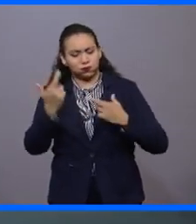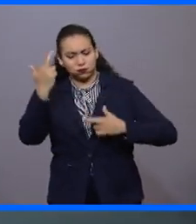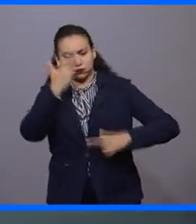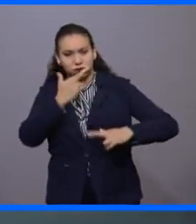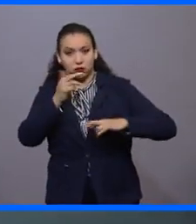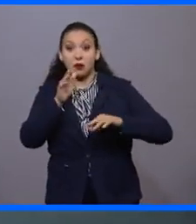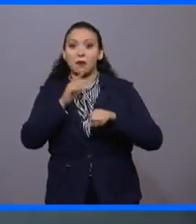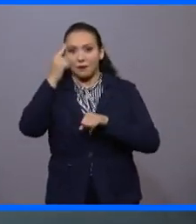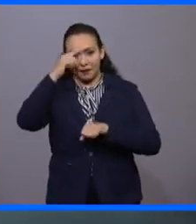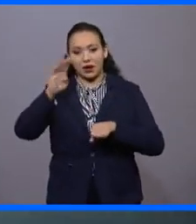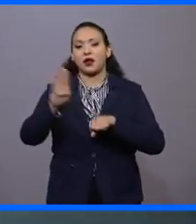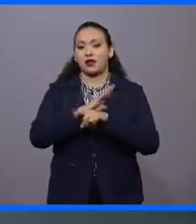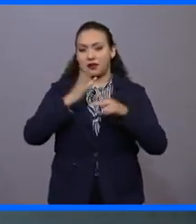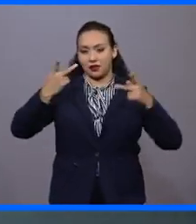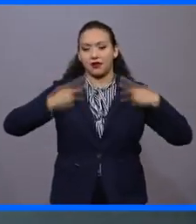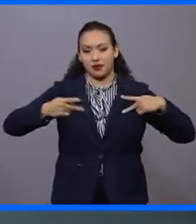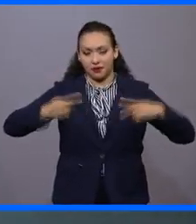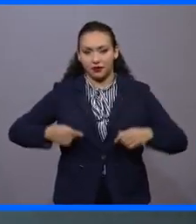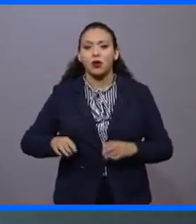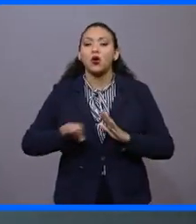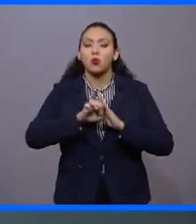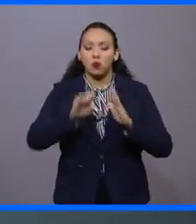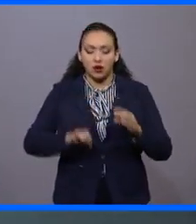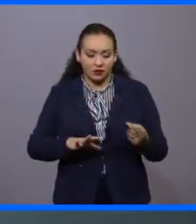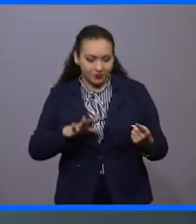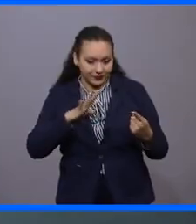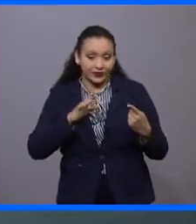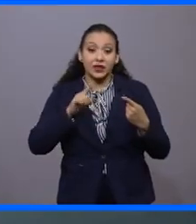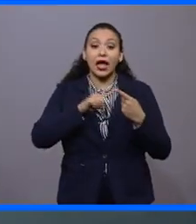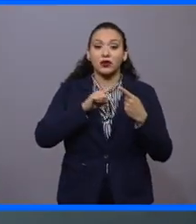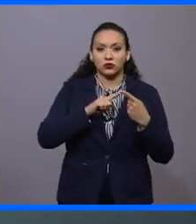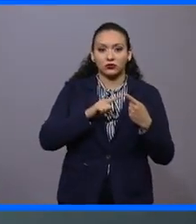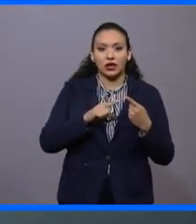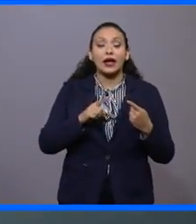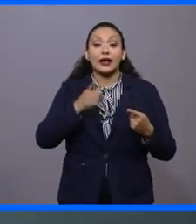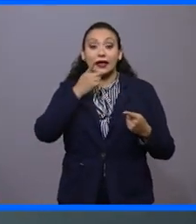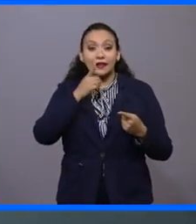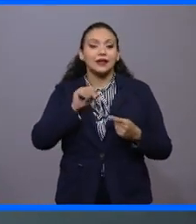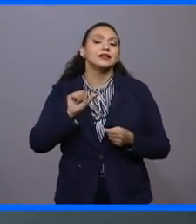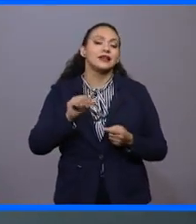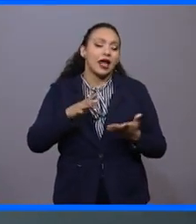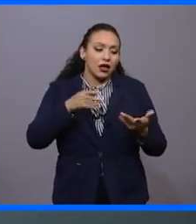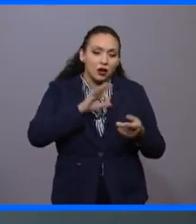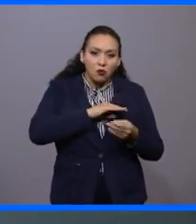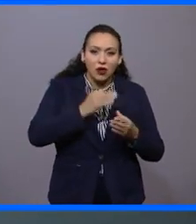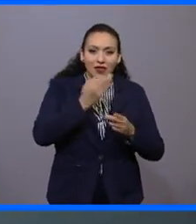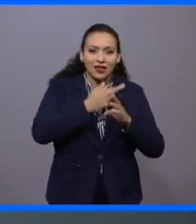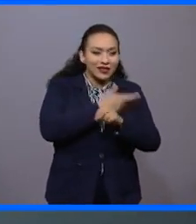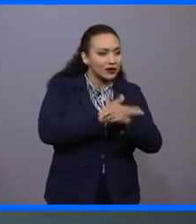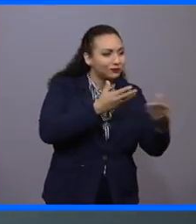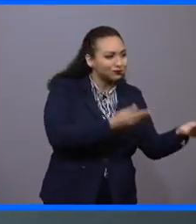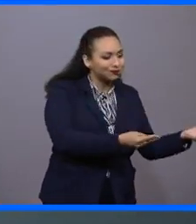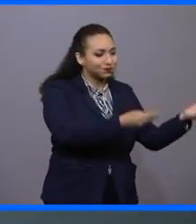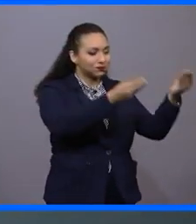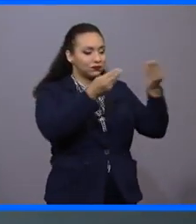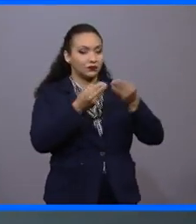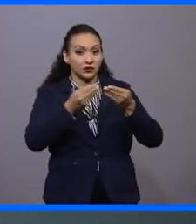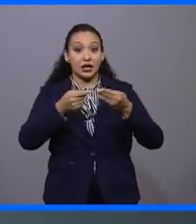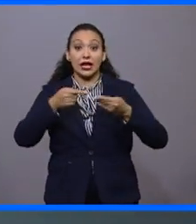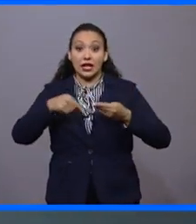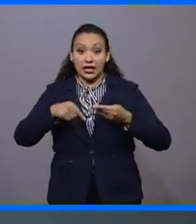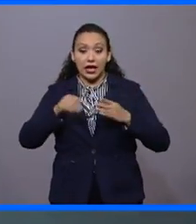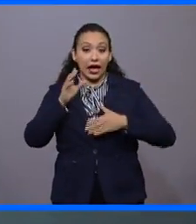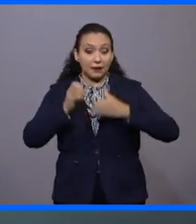relevancia para la sociedad. Por una parte, está la facultad de atracción, es decir, asuntos para los que el máximo tribunal no